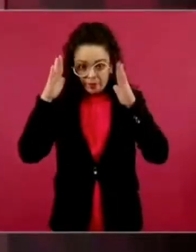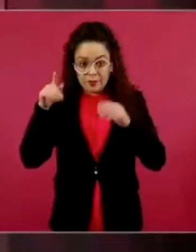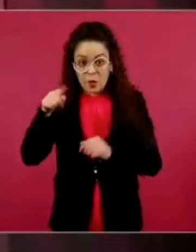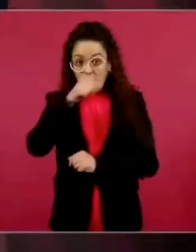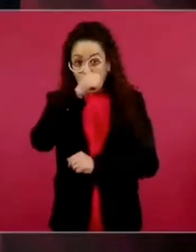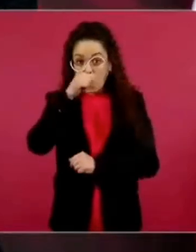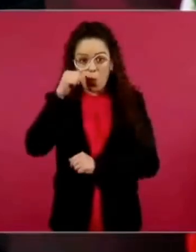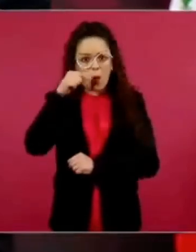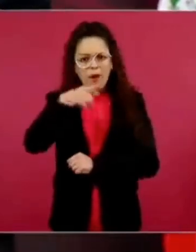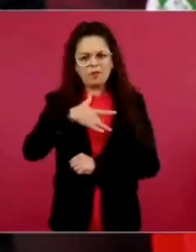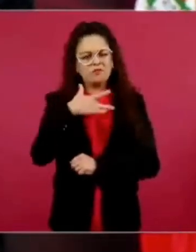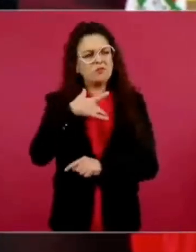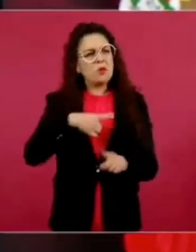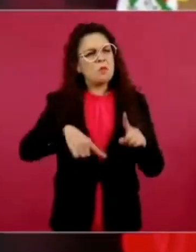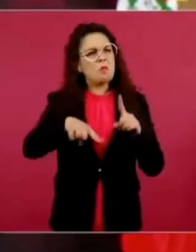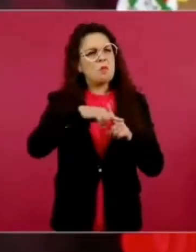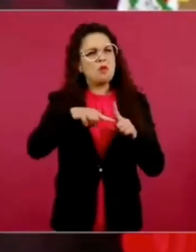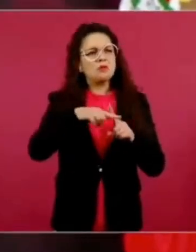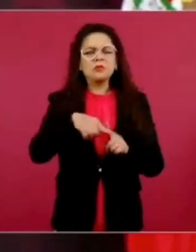optimismo, decía: